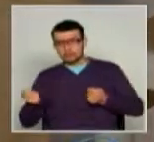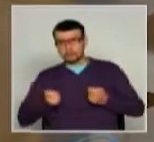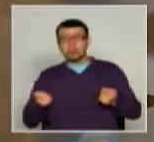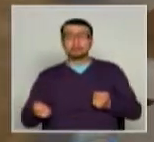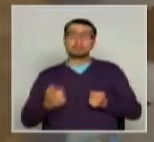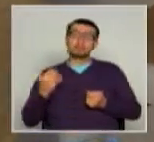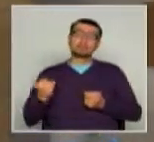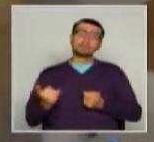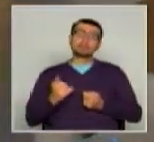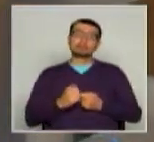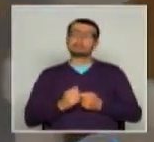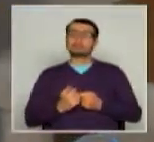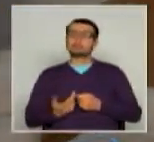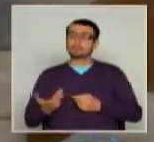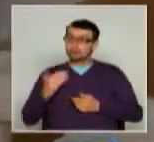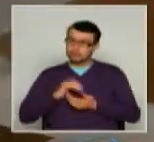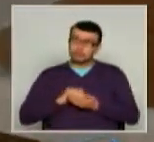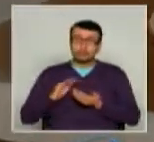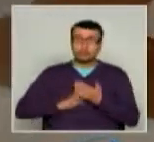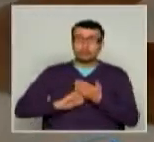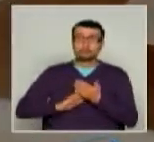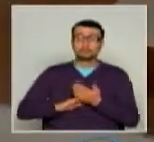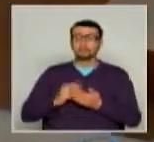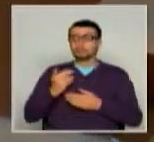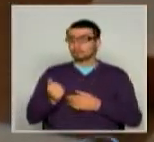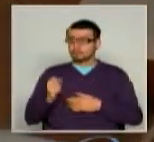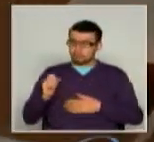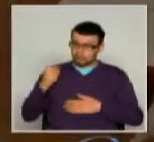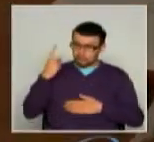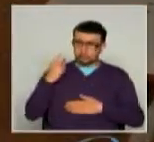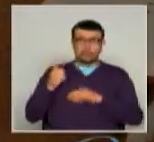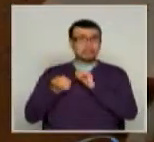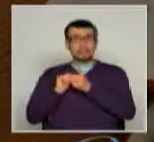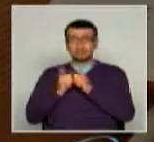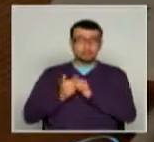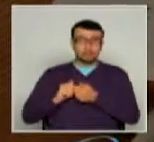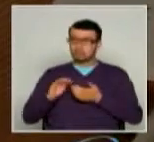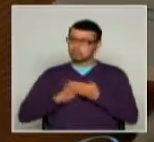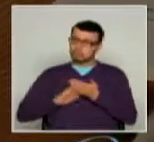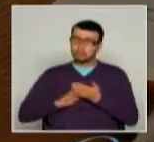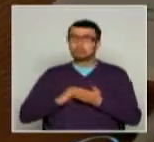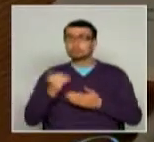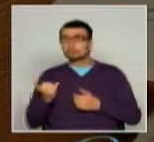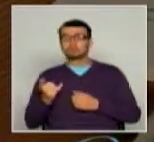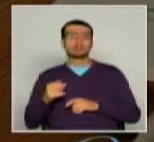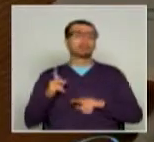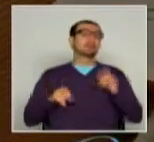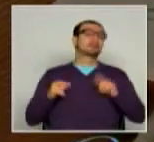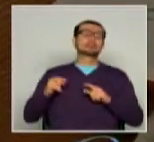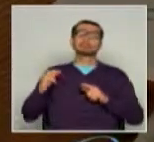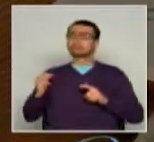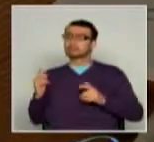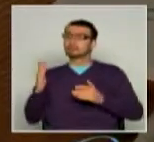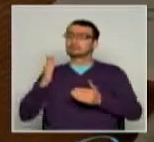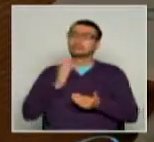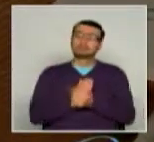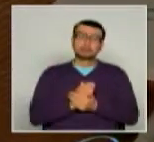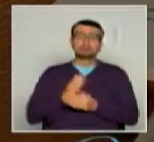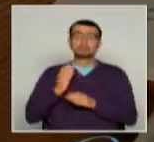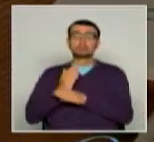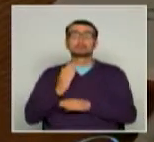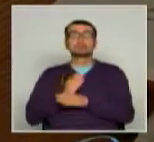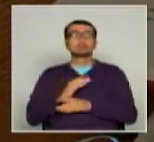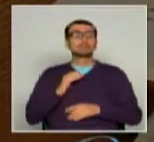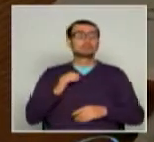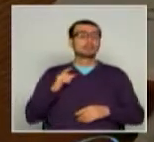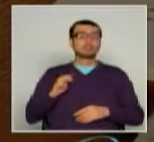cuando estamos recuperando a un paciente de una lesión deportiva. Por ejemplo, tenemos muchos pacientes que llegan con problemas de menisco, problemas